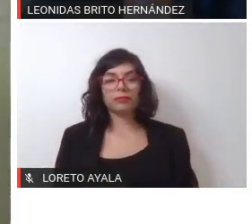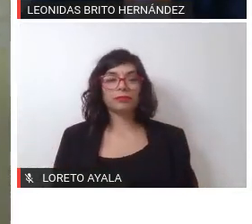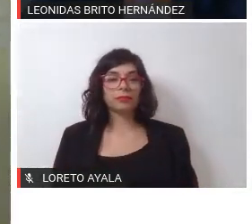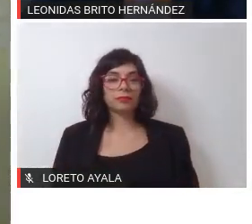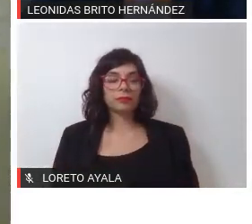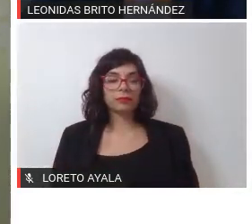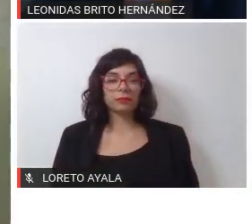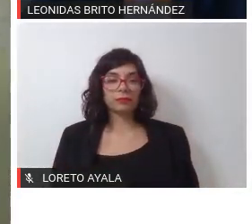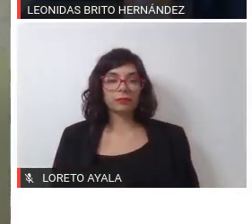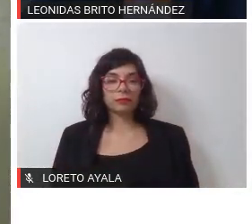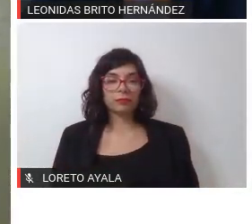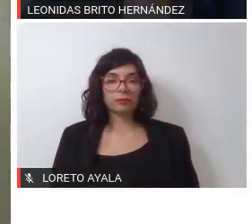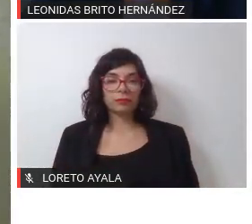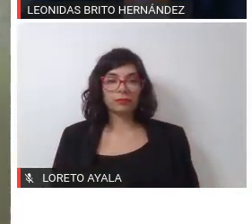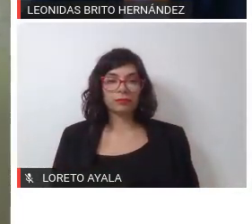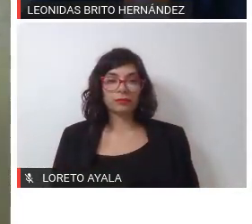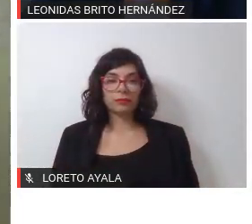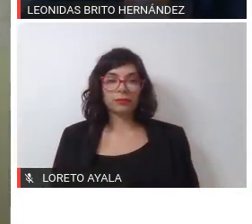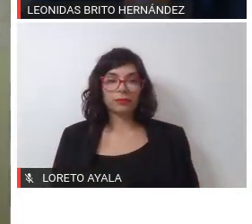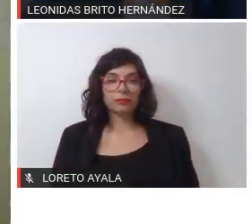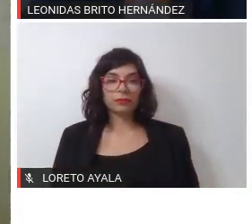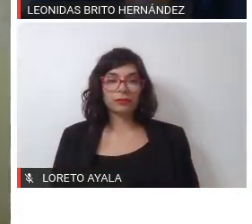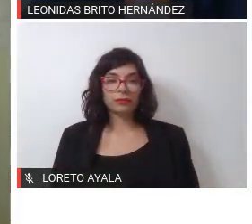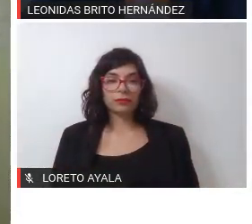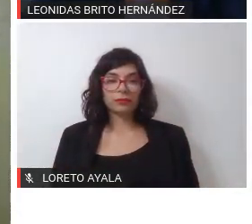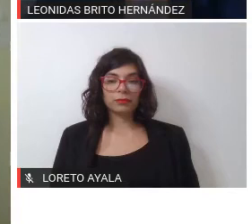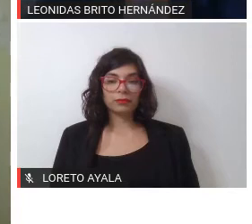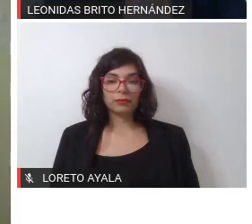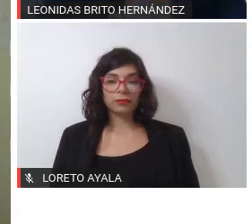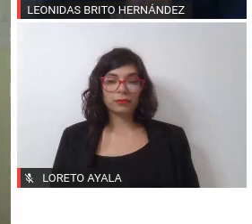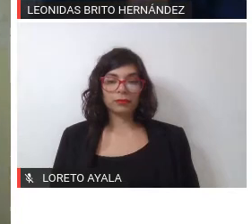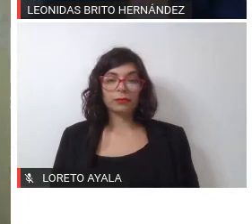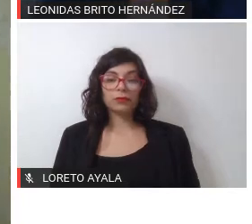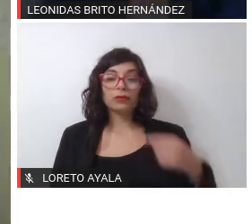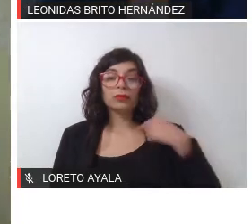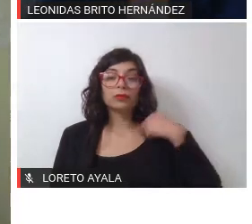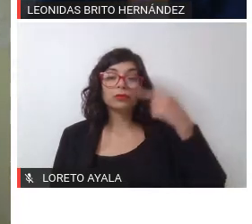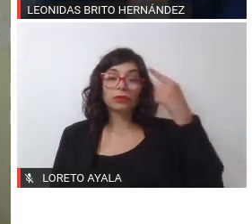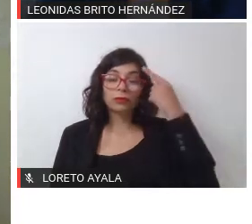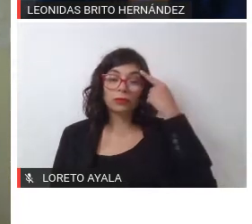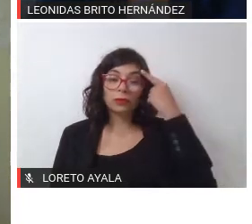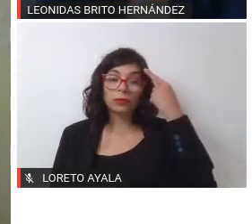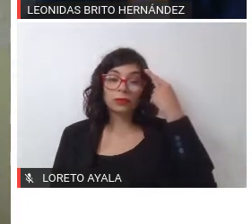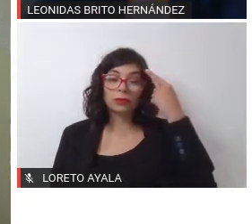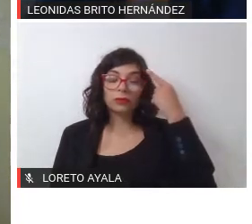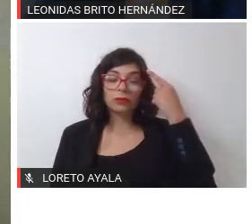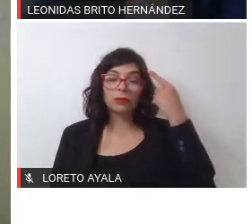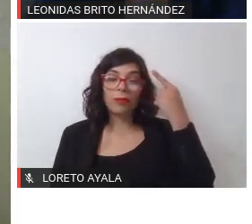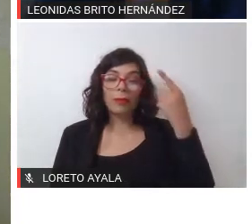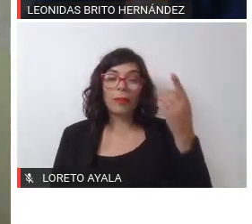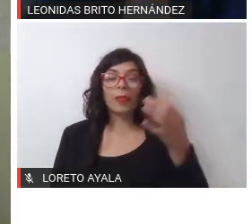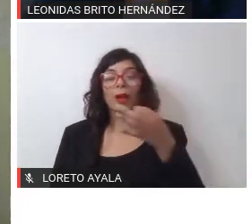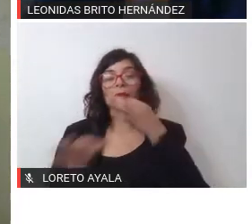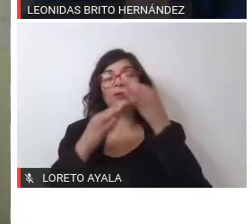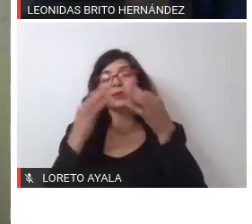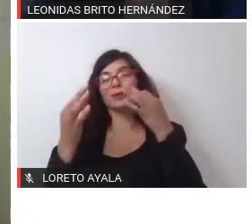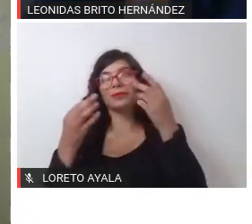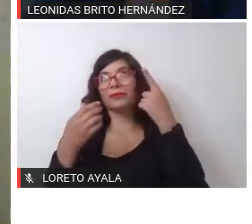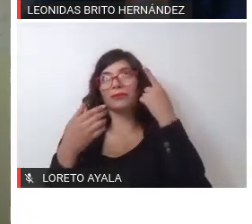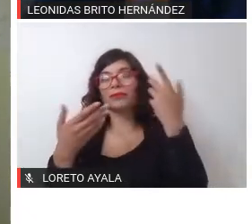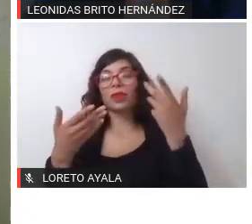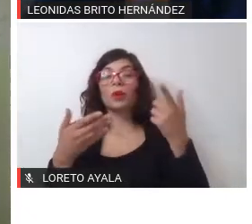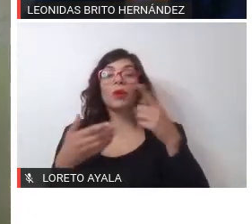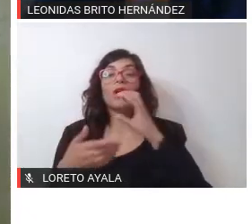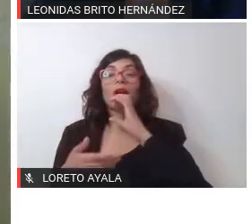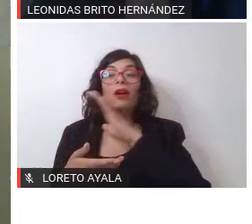Yo creo que hoy día, como se dice filosóficamente, El mundo rural ya